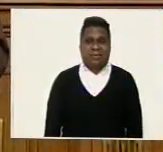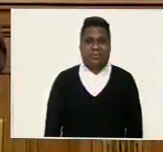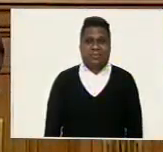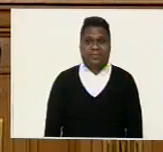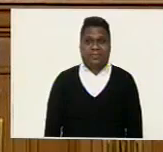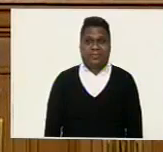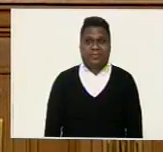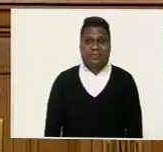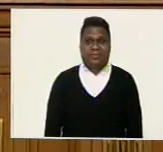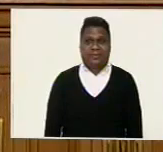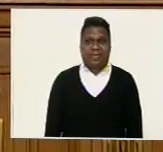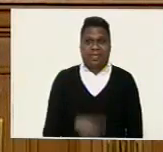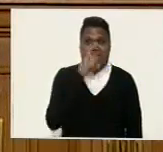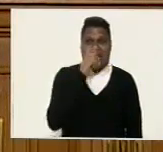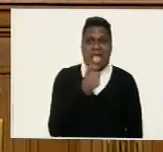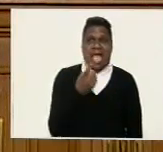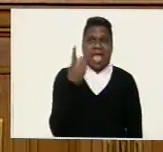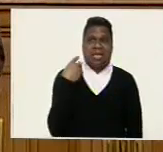En el año,